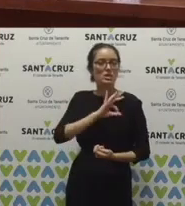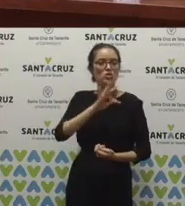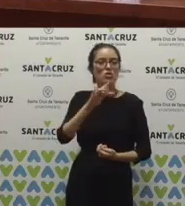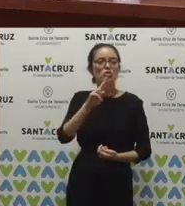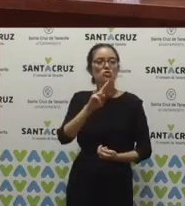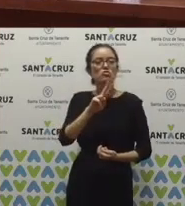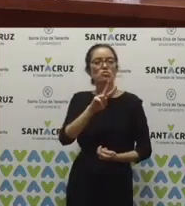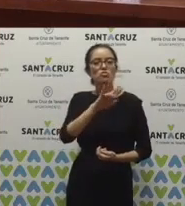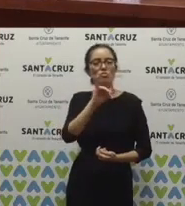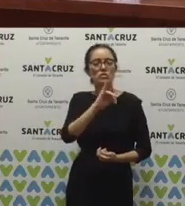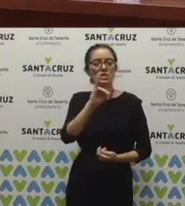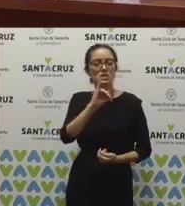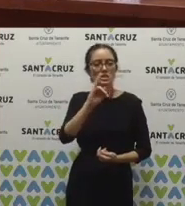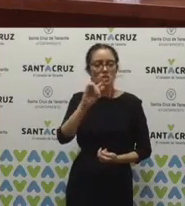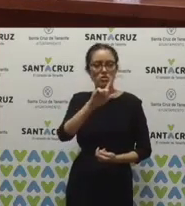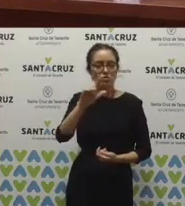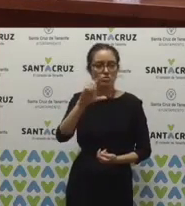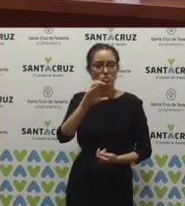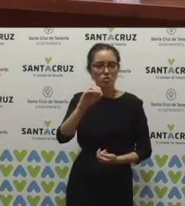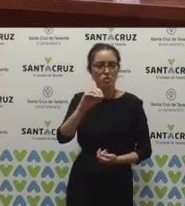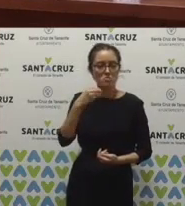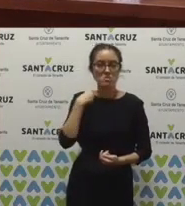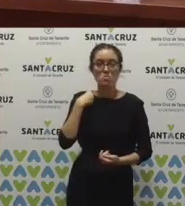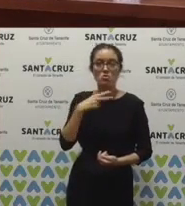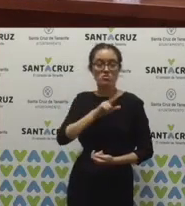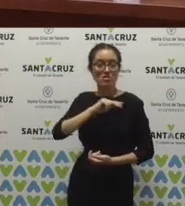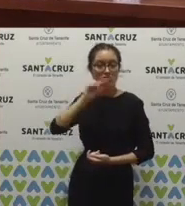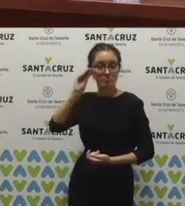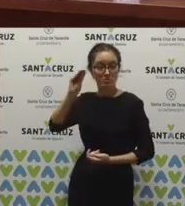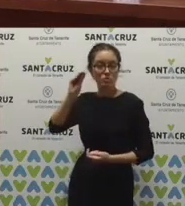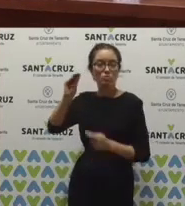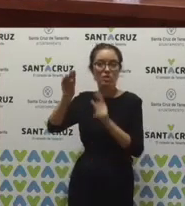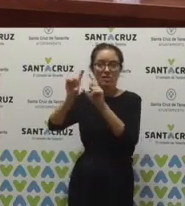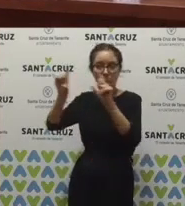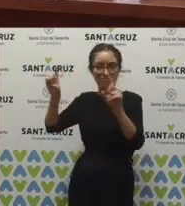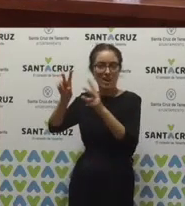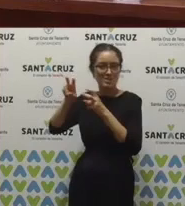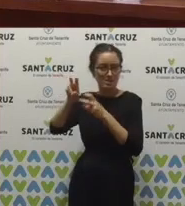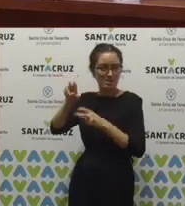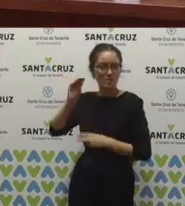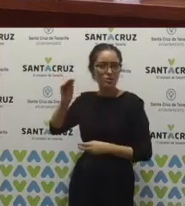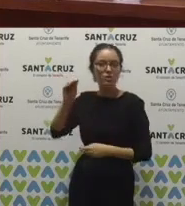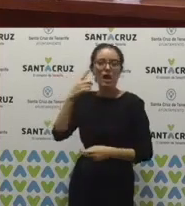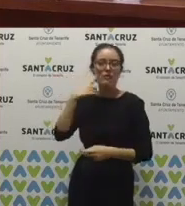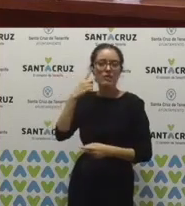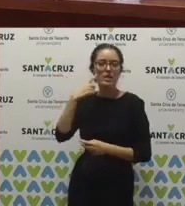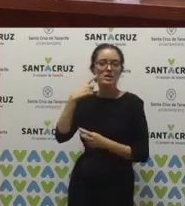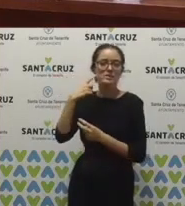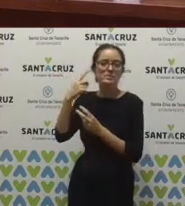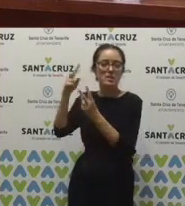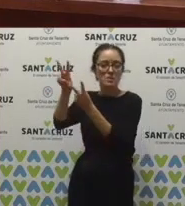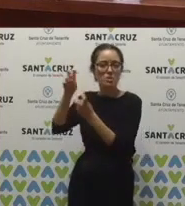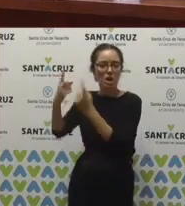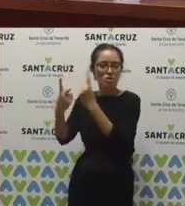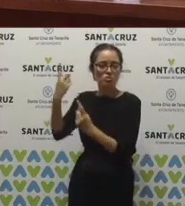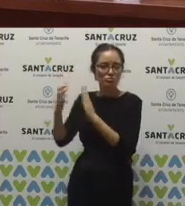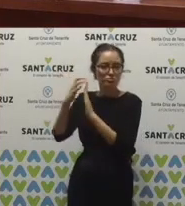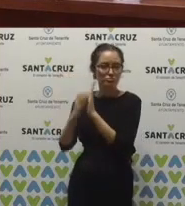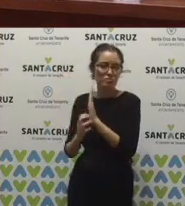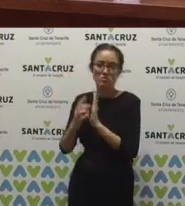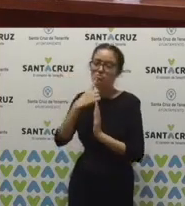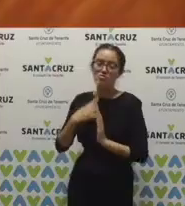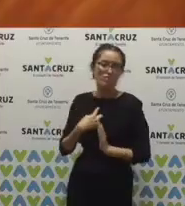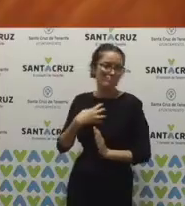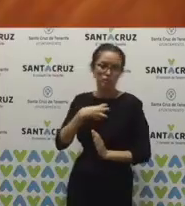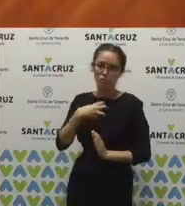de manifiesto en esta pregunta al concejal de hacienda qué posibilidad había de reducir determinados impuestos y se puso manifiesto que no se podría